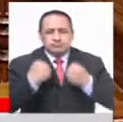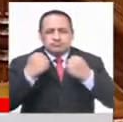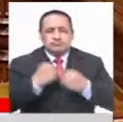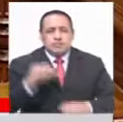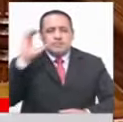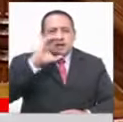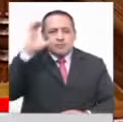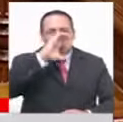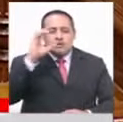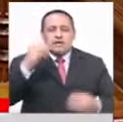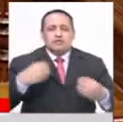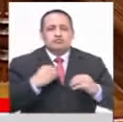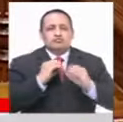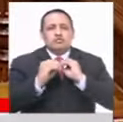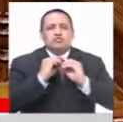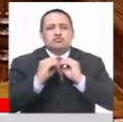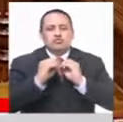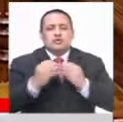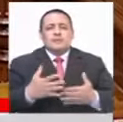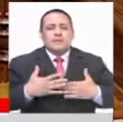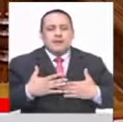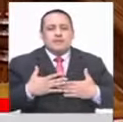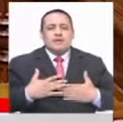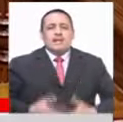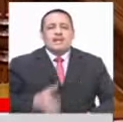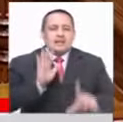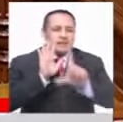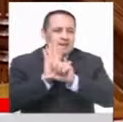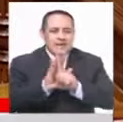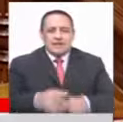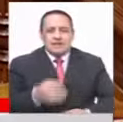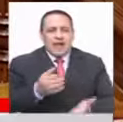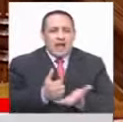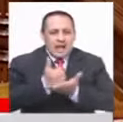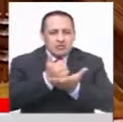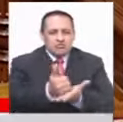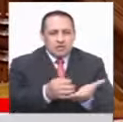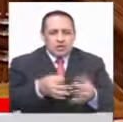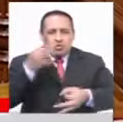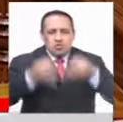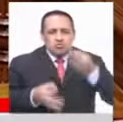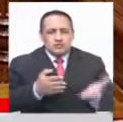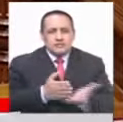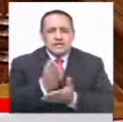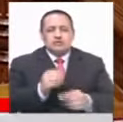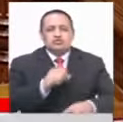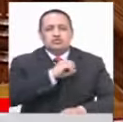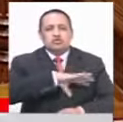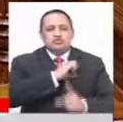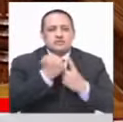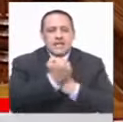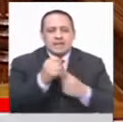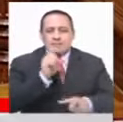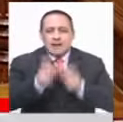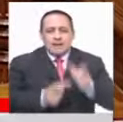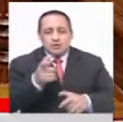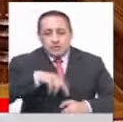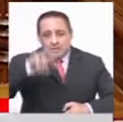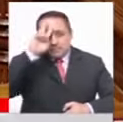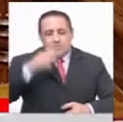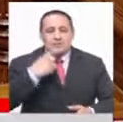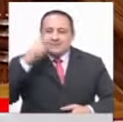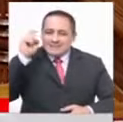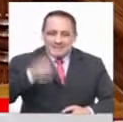lograr reivindicaciones, justicia social para que todos los peruanos tengamos la oportunidad que nos